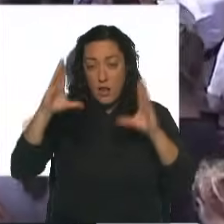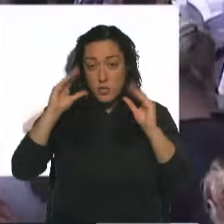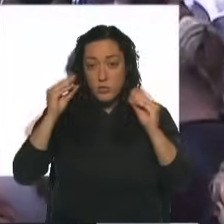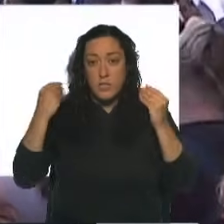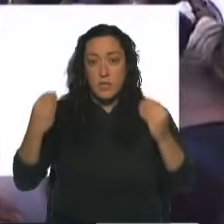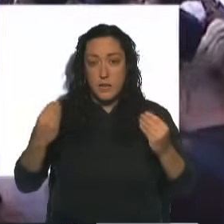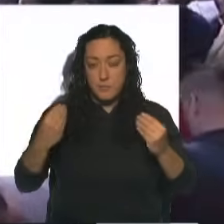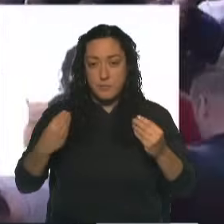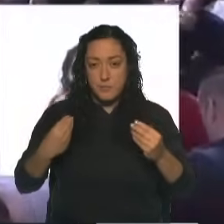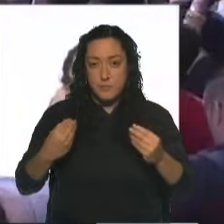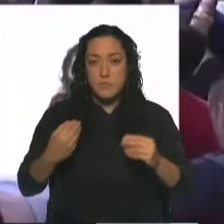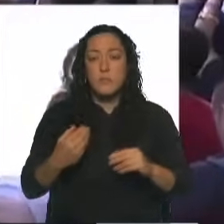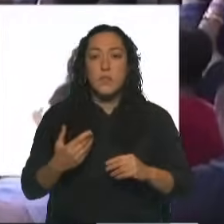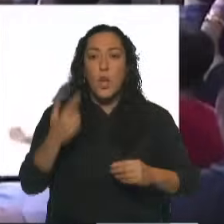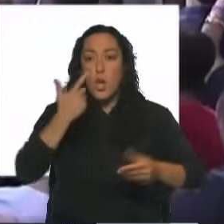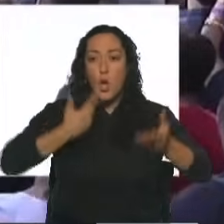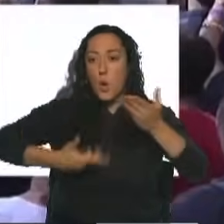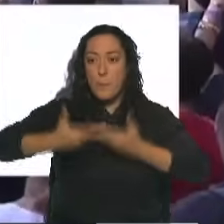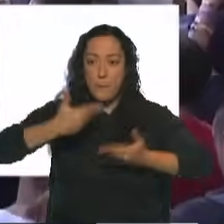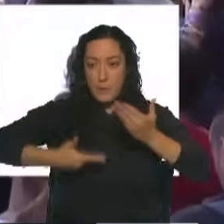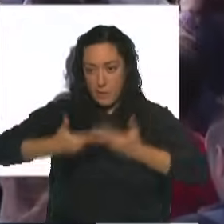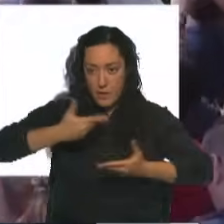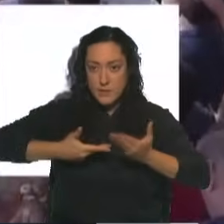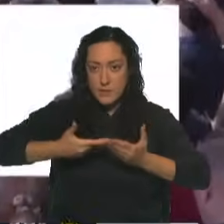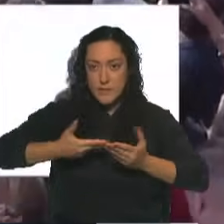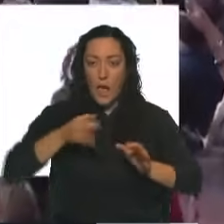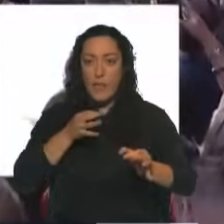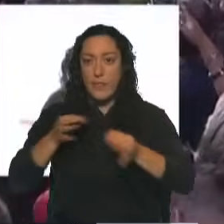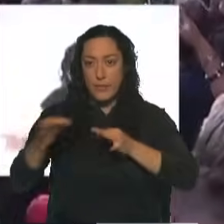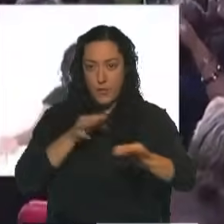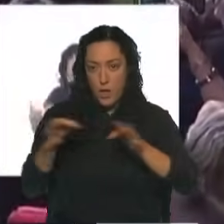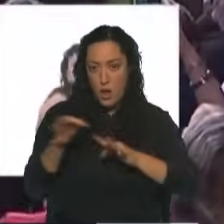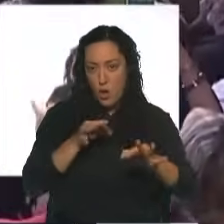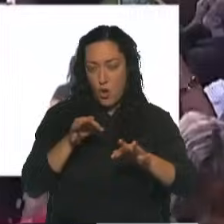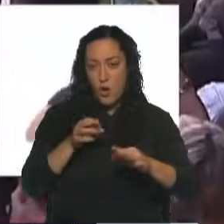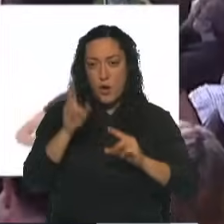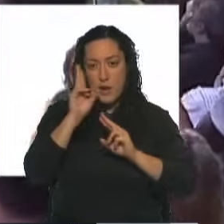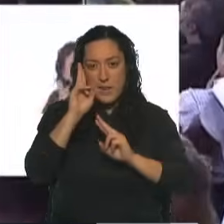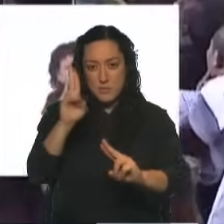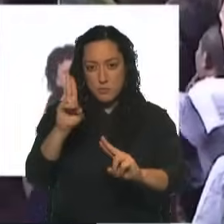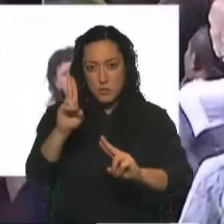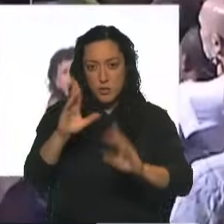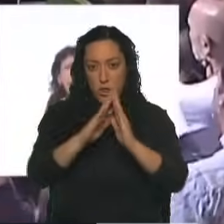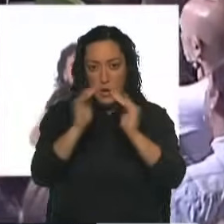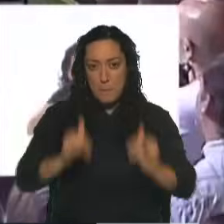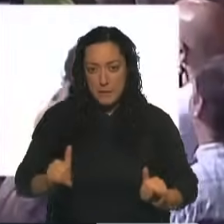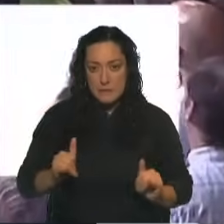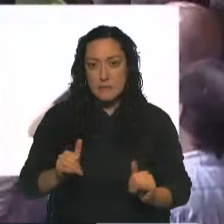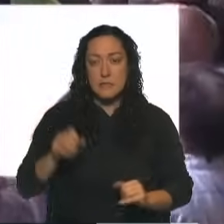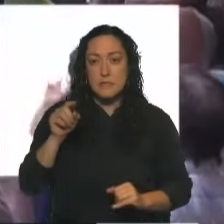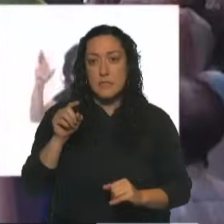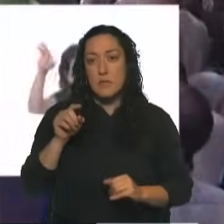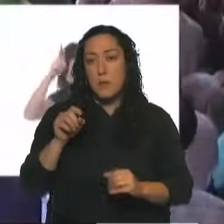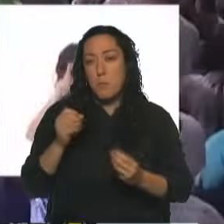mensaje de que la convivencia, el diálogo y el respeto por la paz